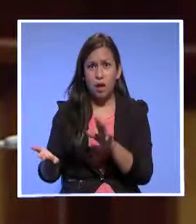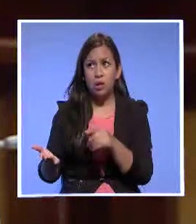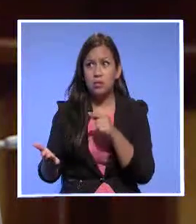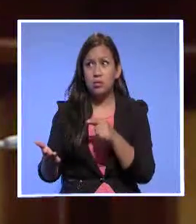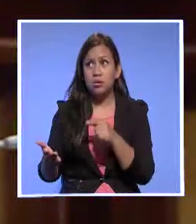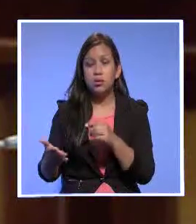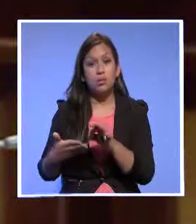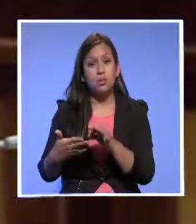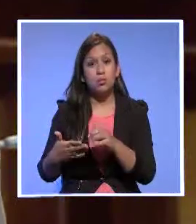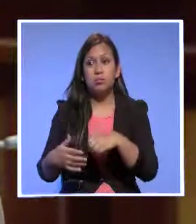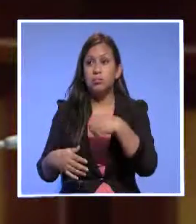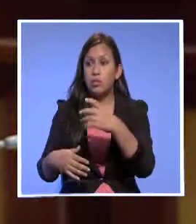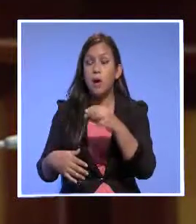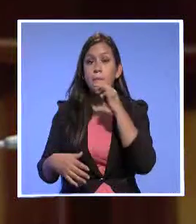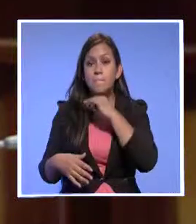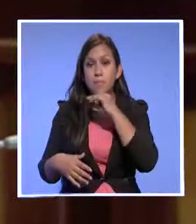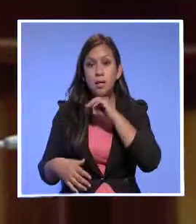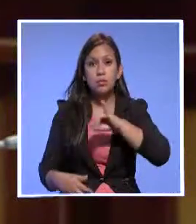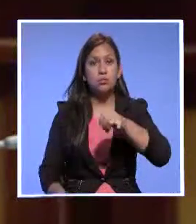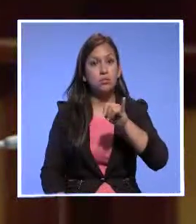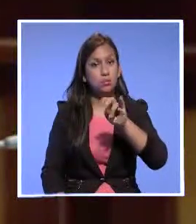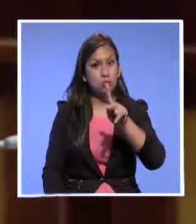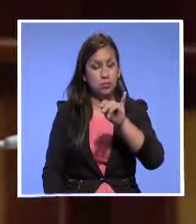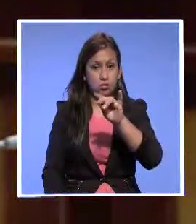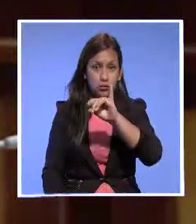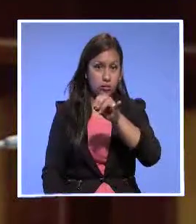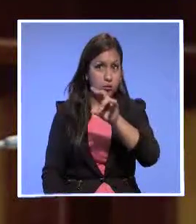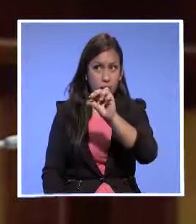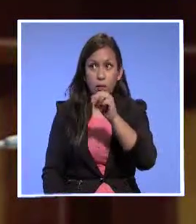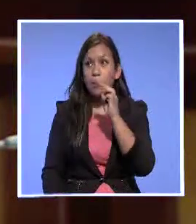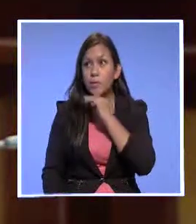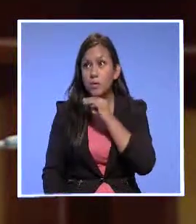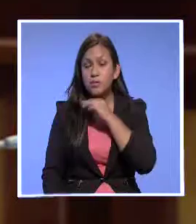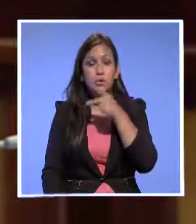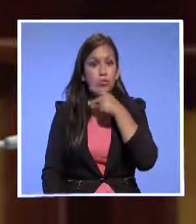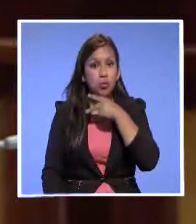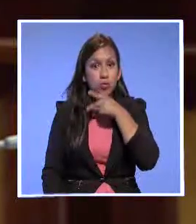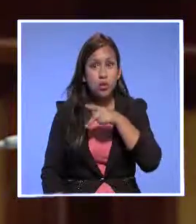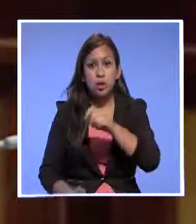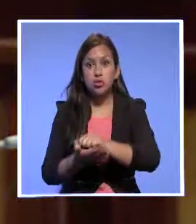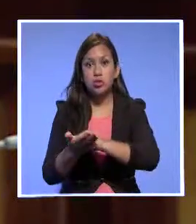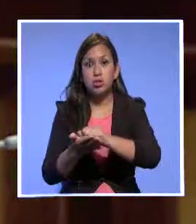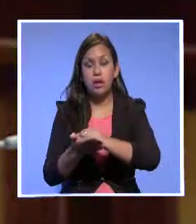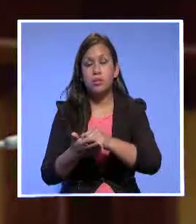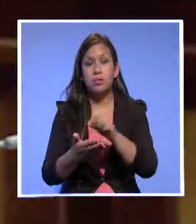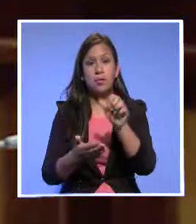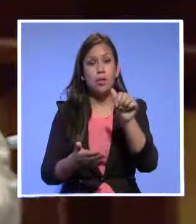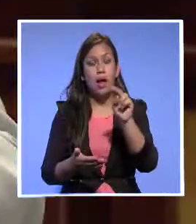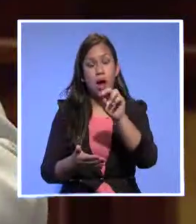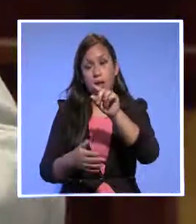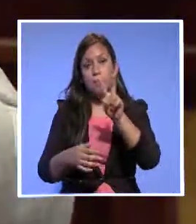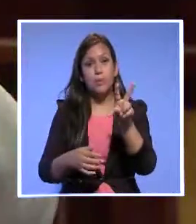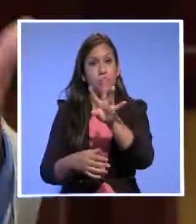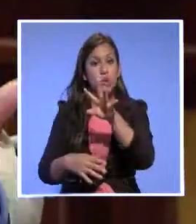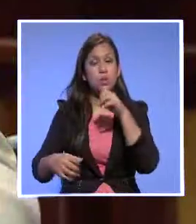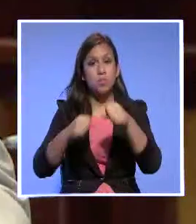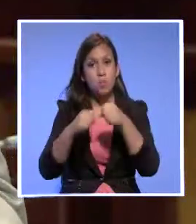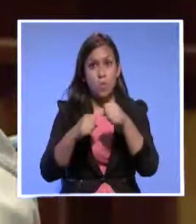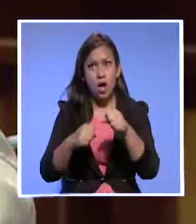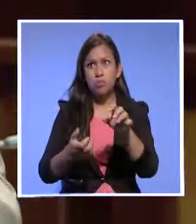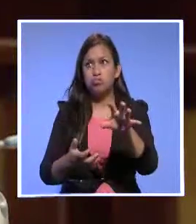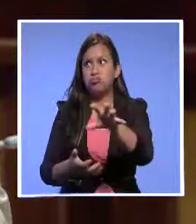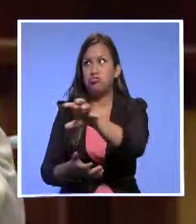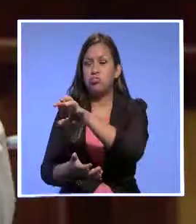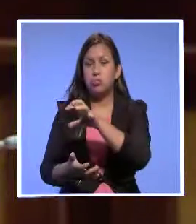la exploración a las poblaciones de manta jipijapa montecristi portoviejo rocafuerte santana 24 mayo pero la población de durante ese tiempo